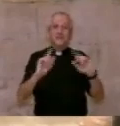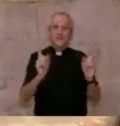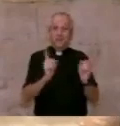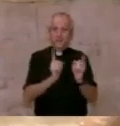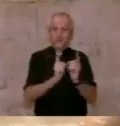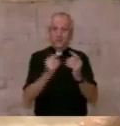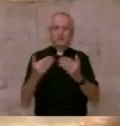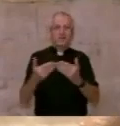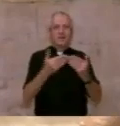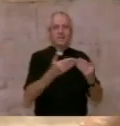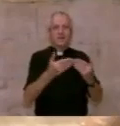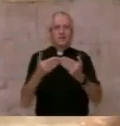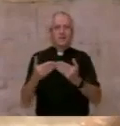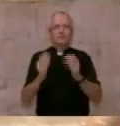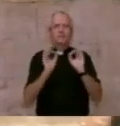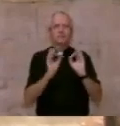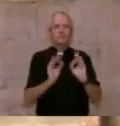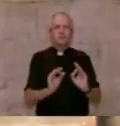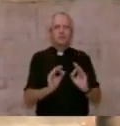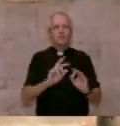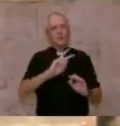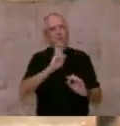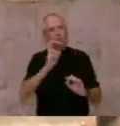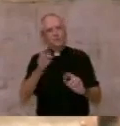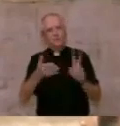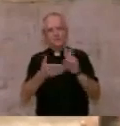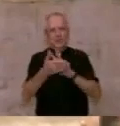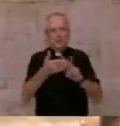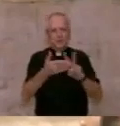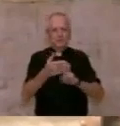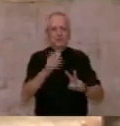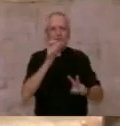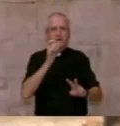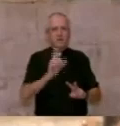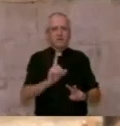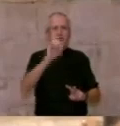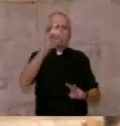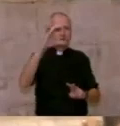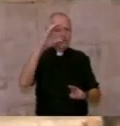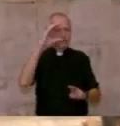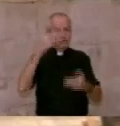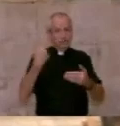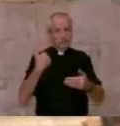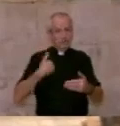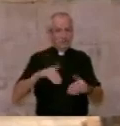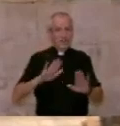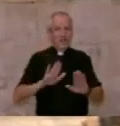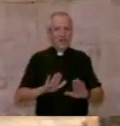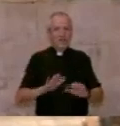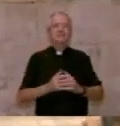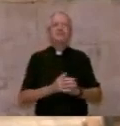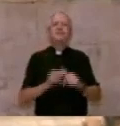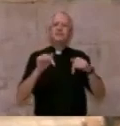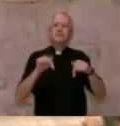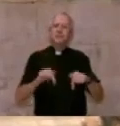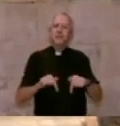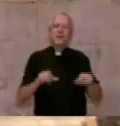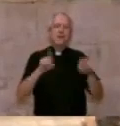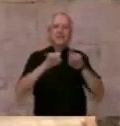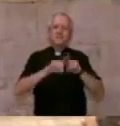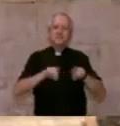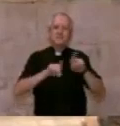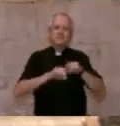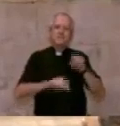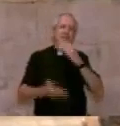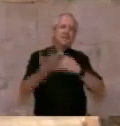Este fragmento evangélico, así como el resto de las lecturas de la palabra de Dios que hemos escuchado, son las mismas que